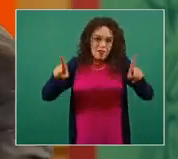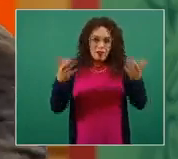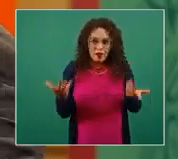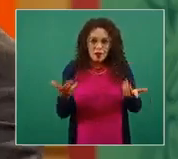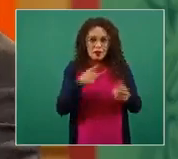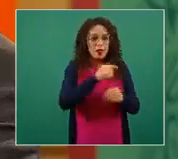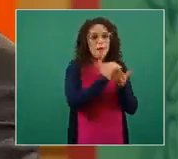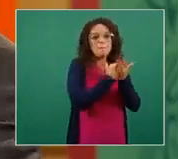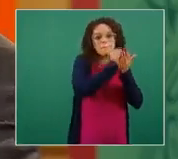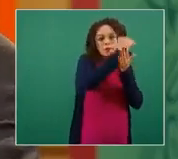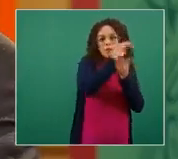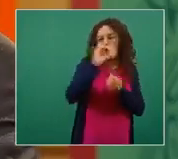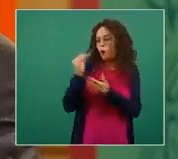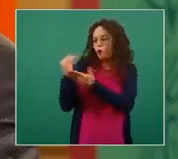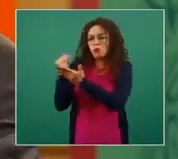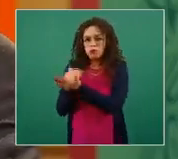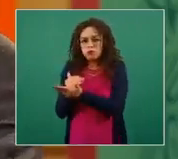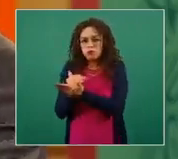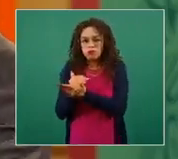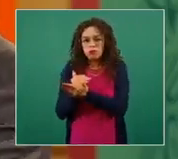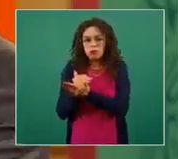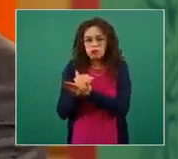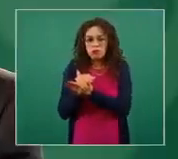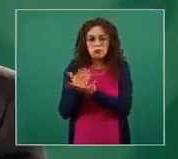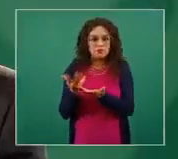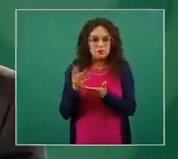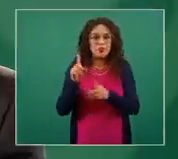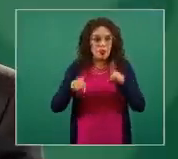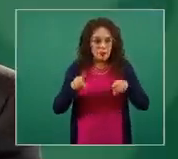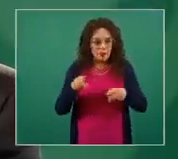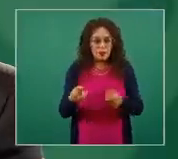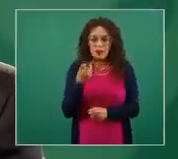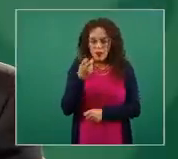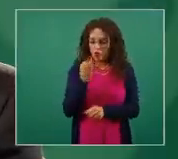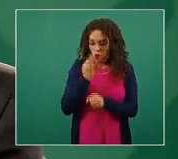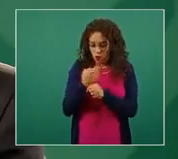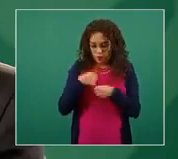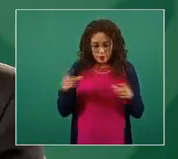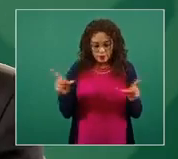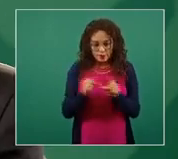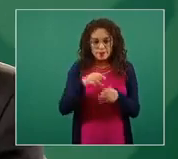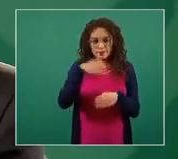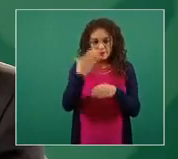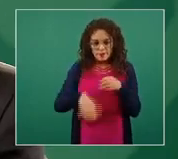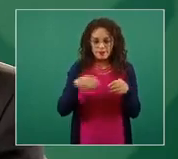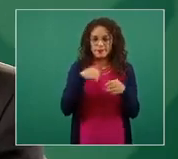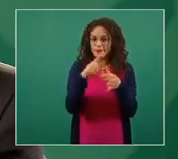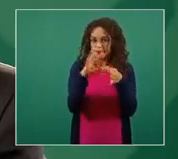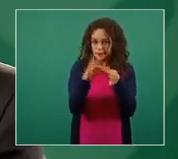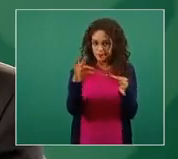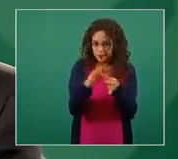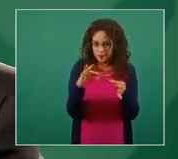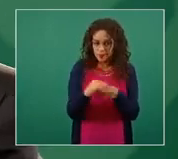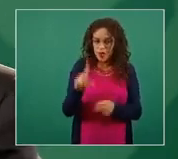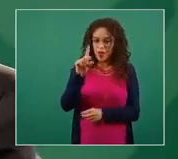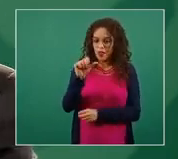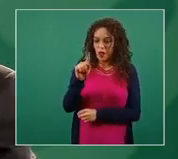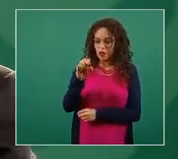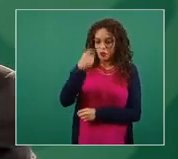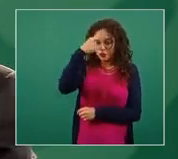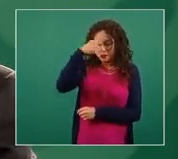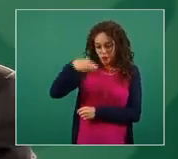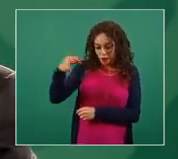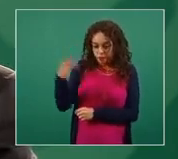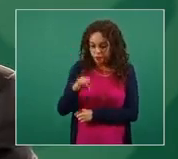alta o más baja, de la eficacia. Termino diciendo, los datos que tenemos de eficacia para las